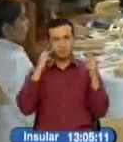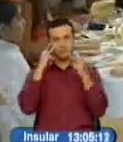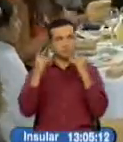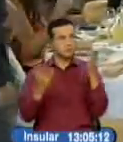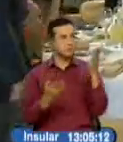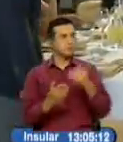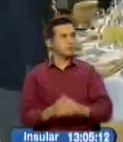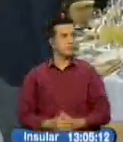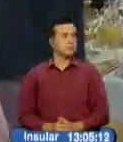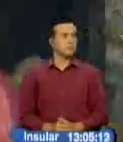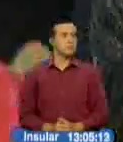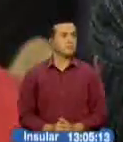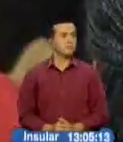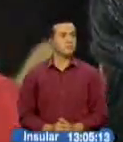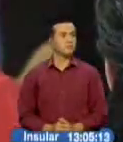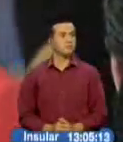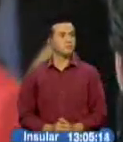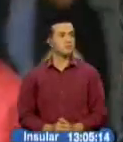Escuchemos.